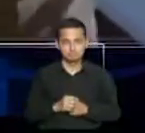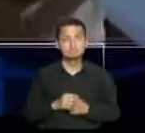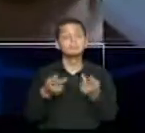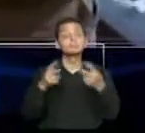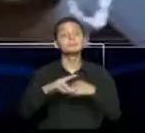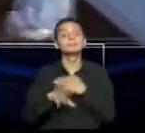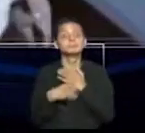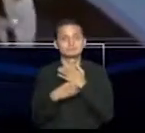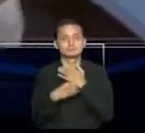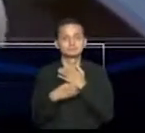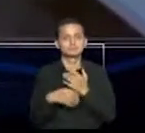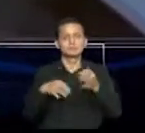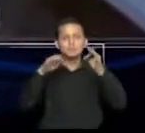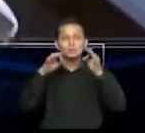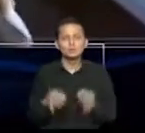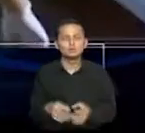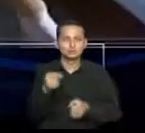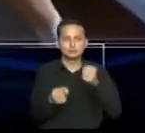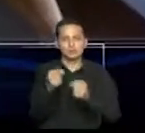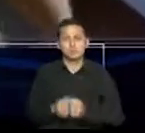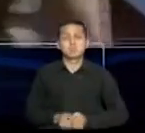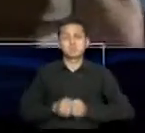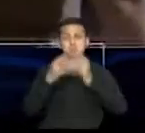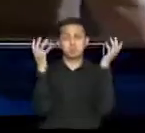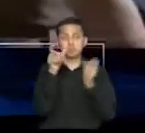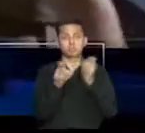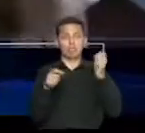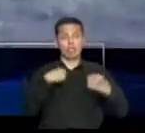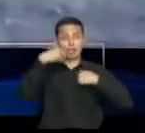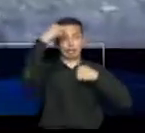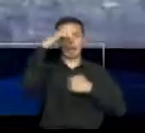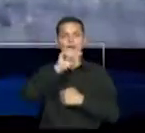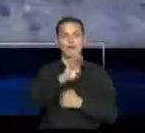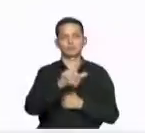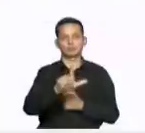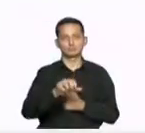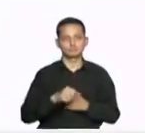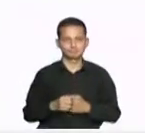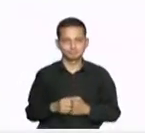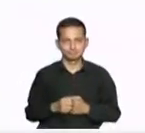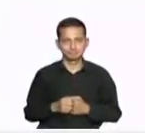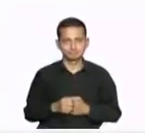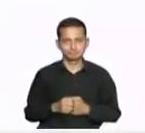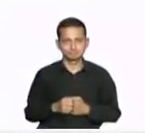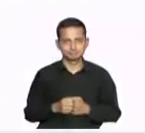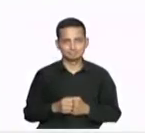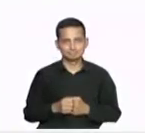Además, atentado con coche bomba deja decenas de heridos en Kabul.